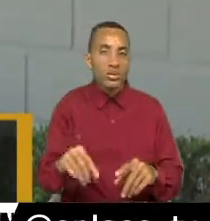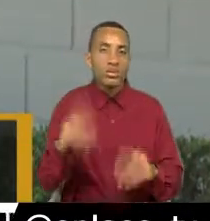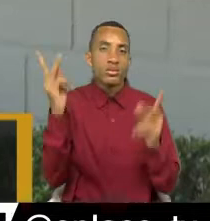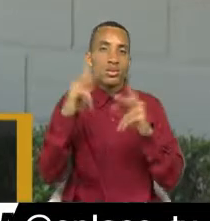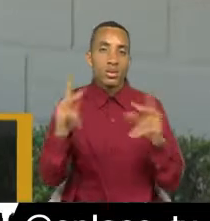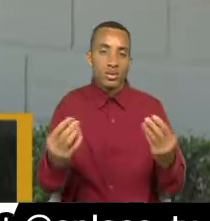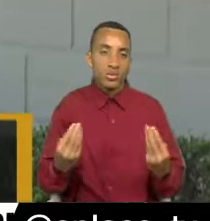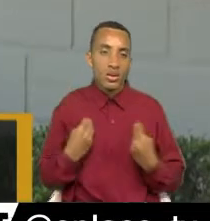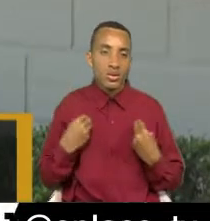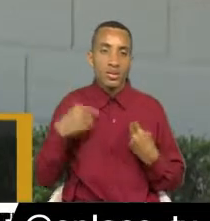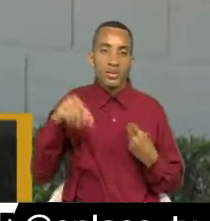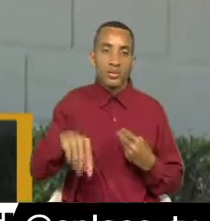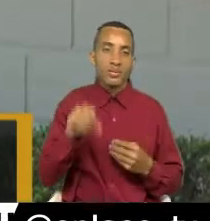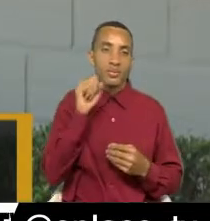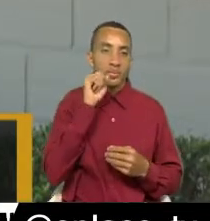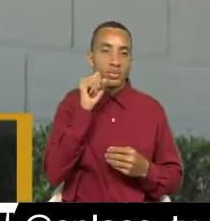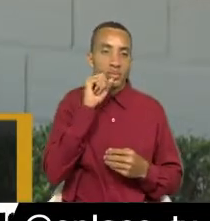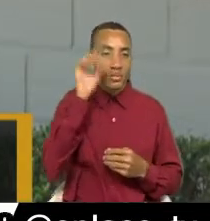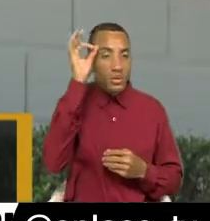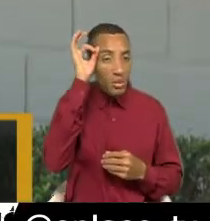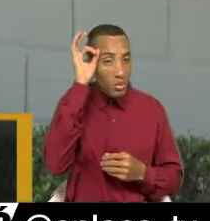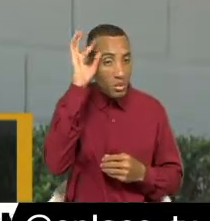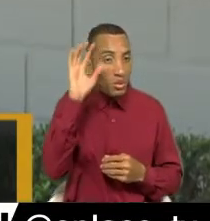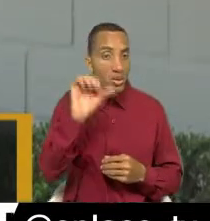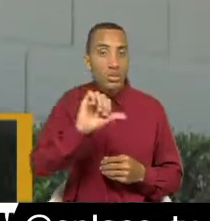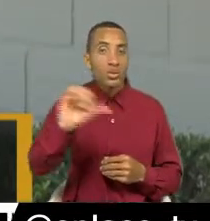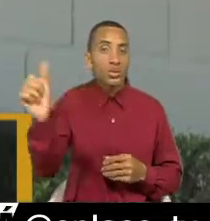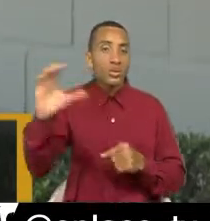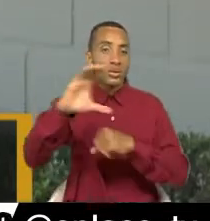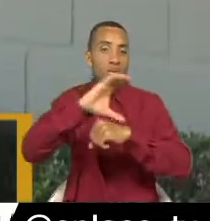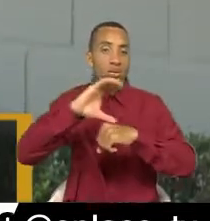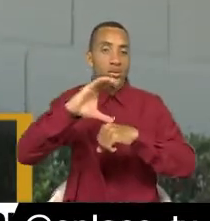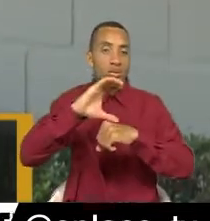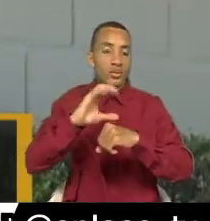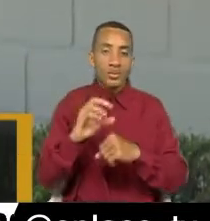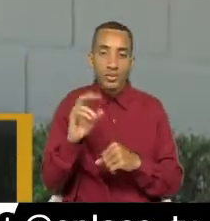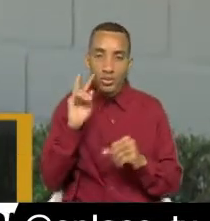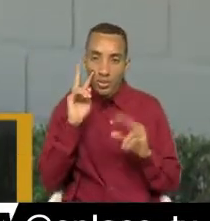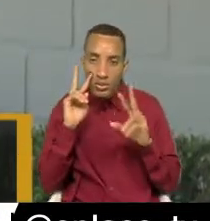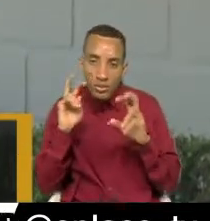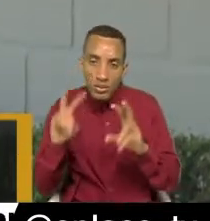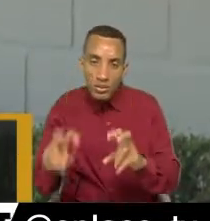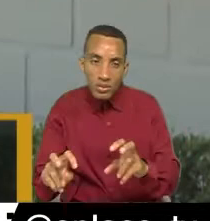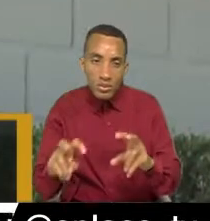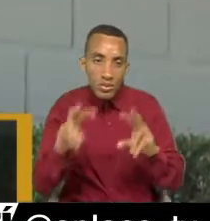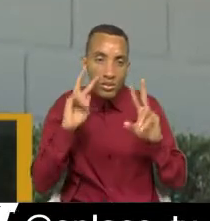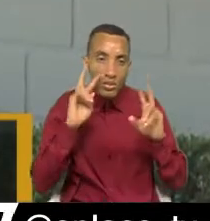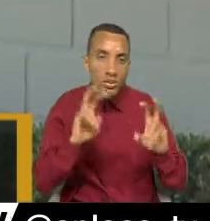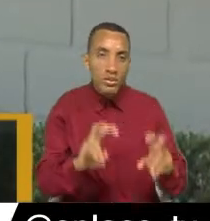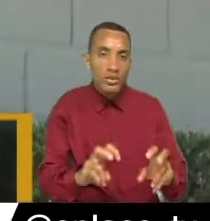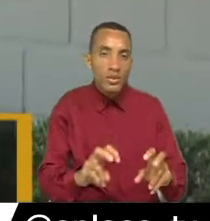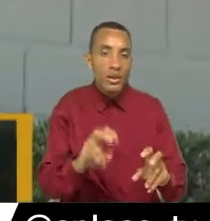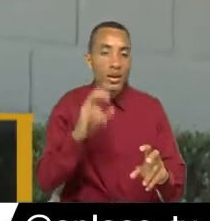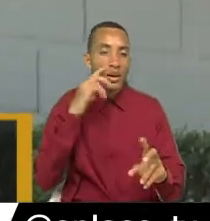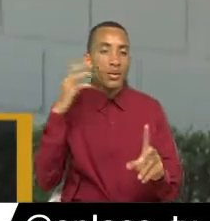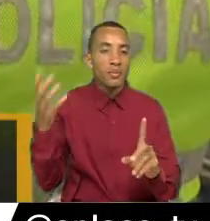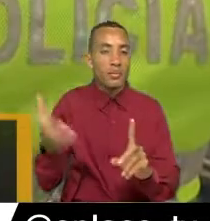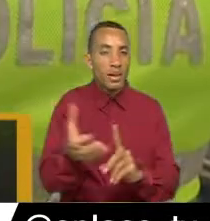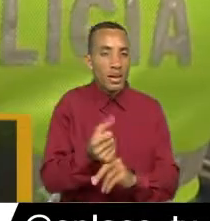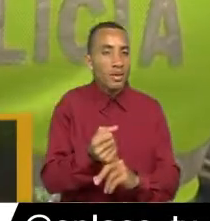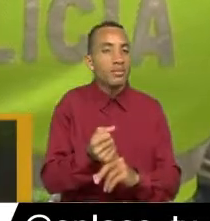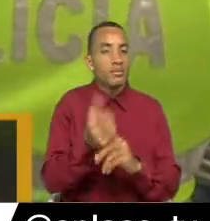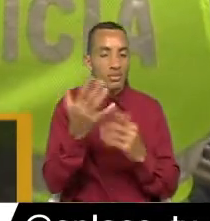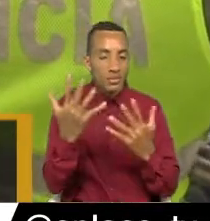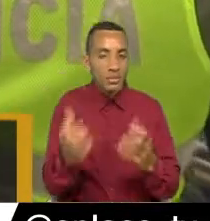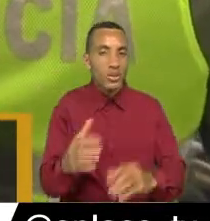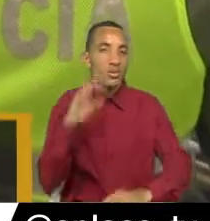en Barranca Bermeja, como también hay la posibilidad de que sean de otra ciudad. Se está verificando eso en este momento para dar con la correspondiente captura. En